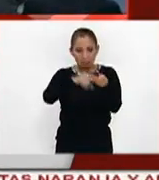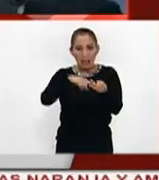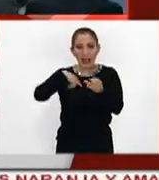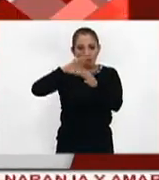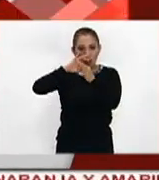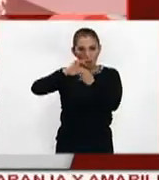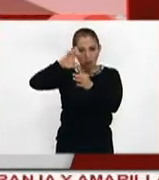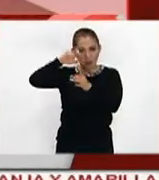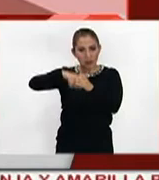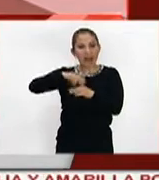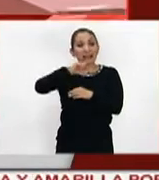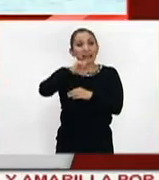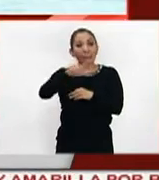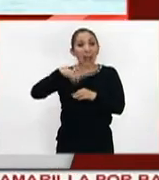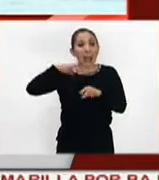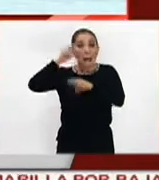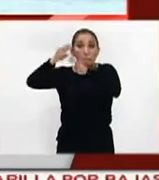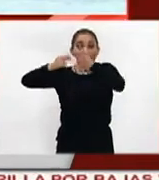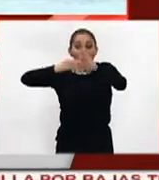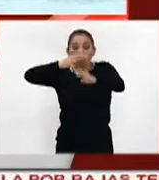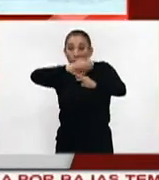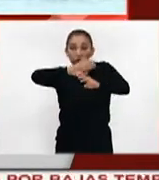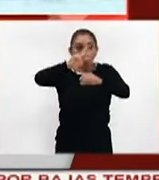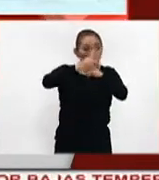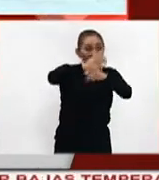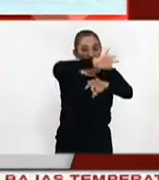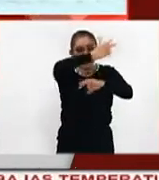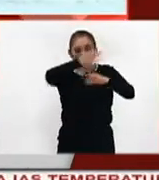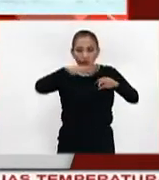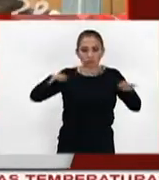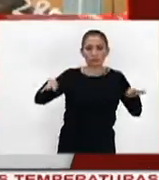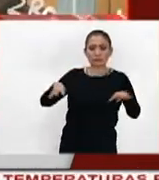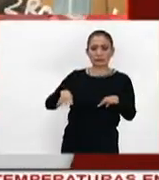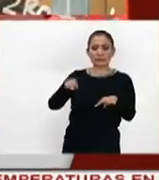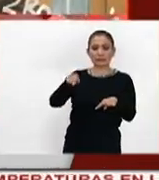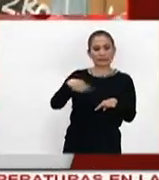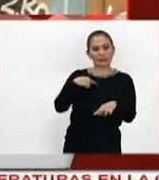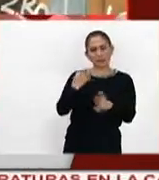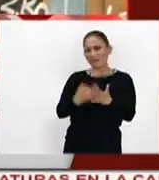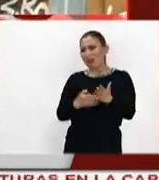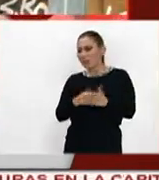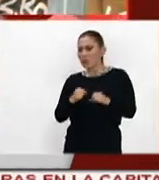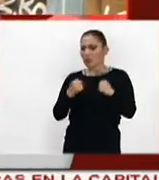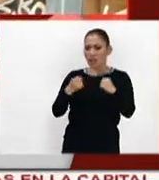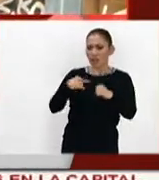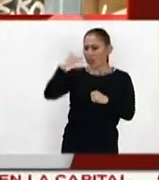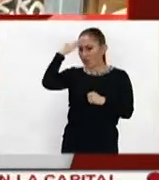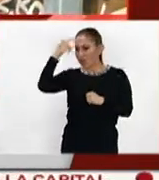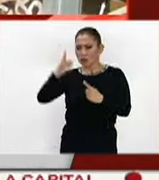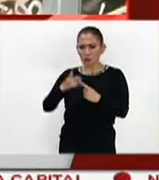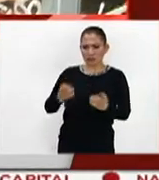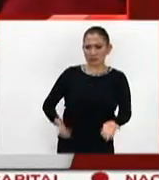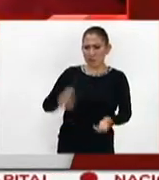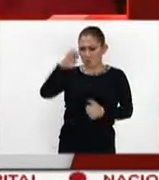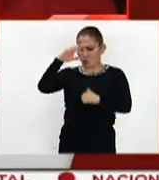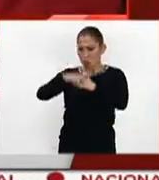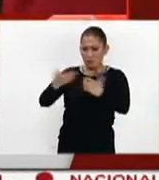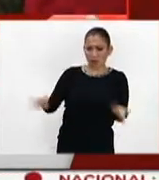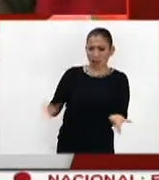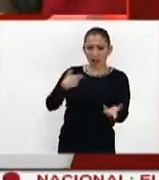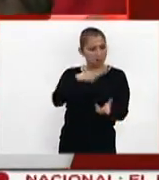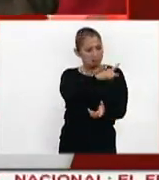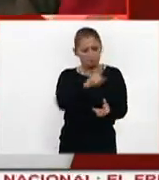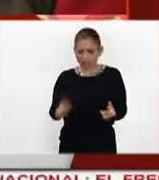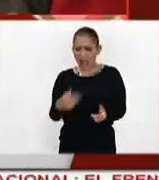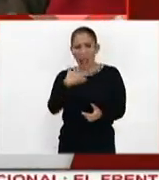Unión Europea, y ante el mundo, pues precisamente ese vacío de poder era lo que se estaba esperando